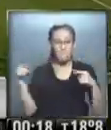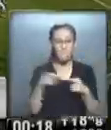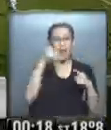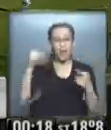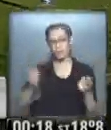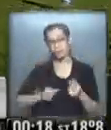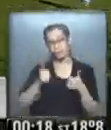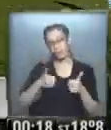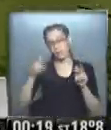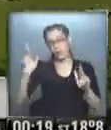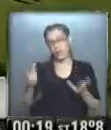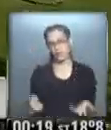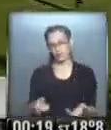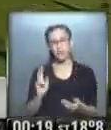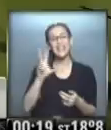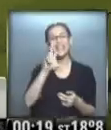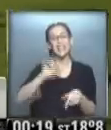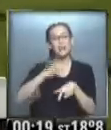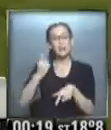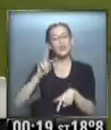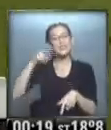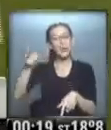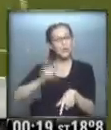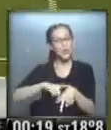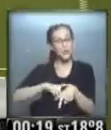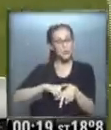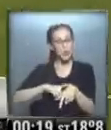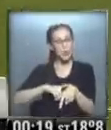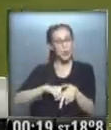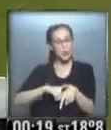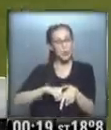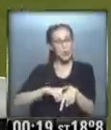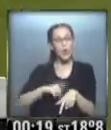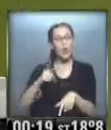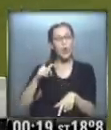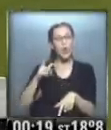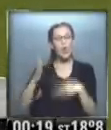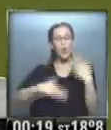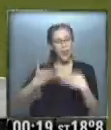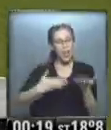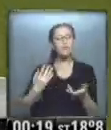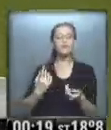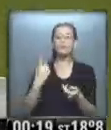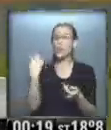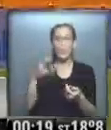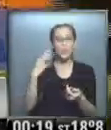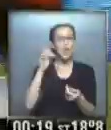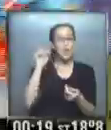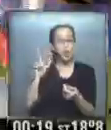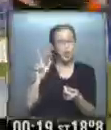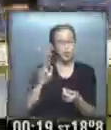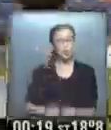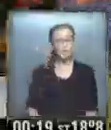minutos de la segunda etapa, le iba a tener muy afilado a Julio Furch y de esta manera marcaba el único tanto del partido. Quinta